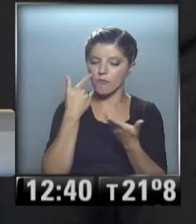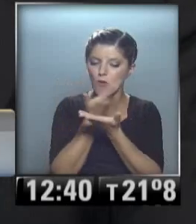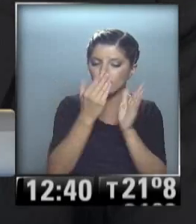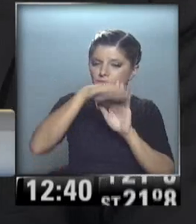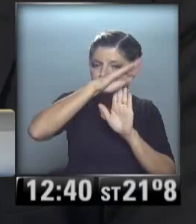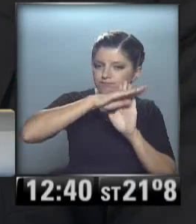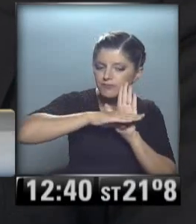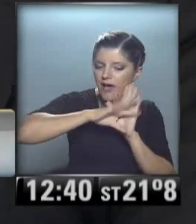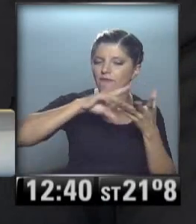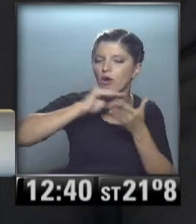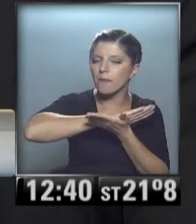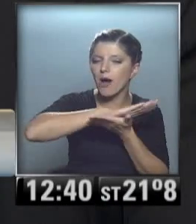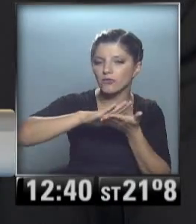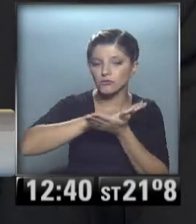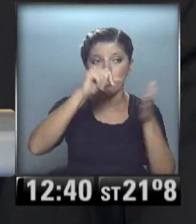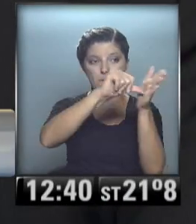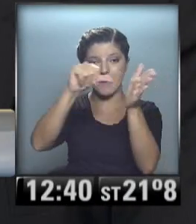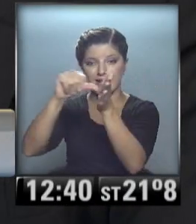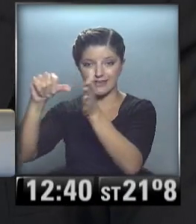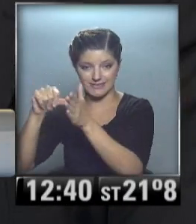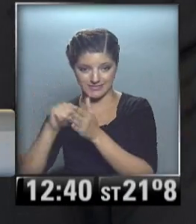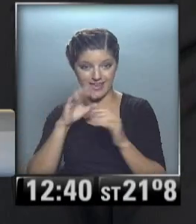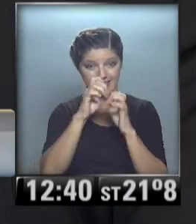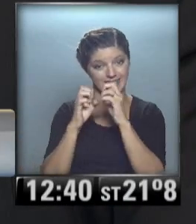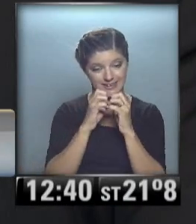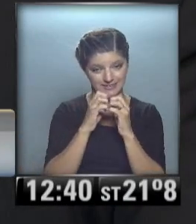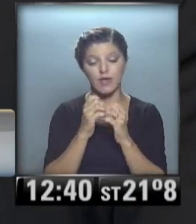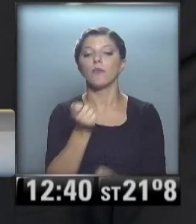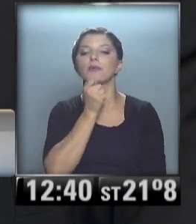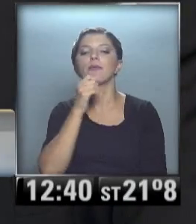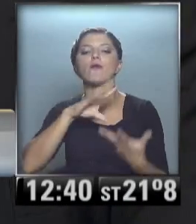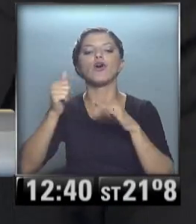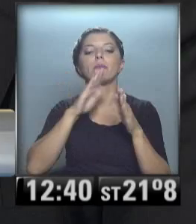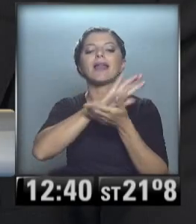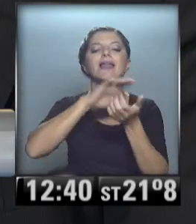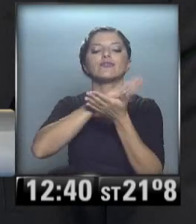de solución que le dieron los países centrales a la crisis, cómo pararse